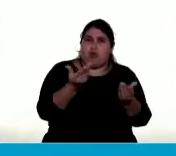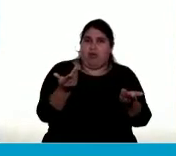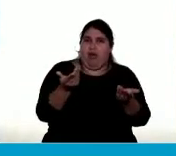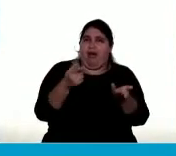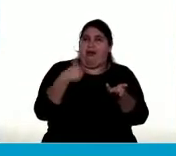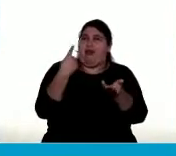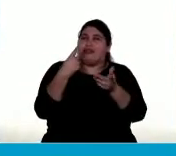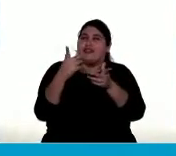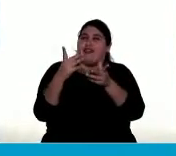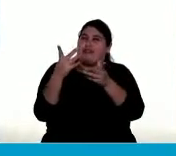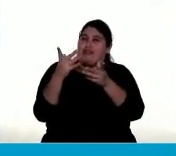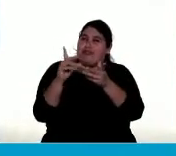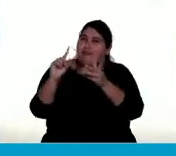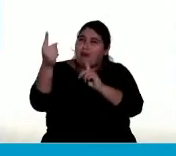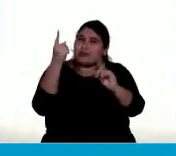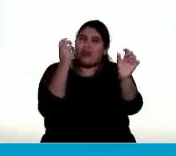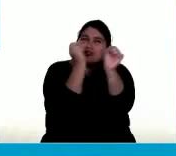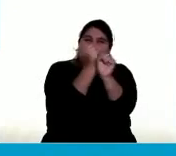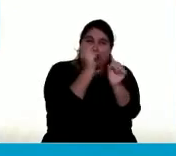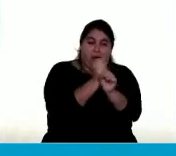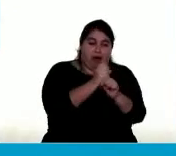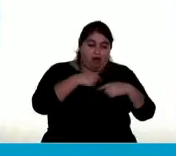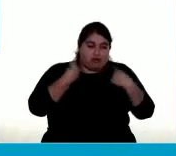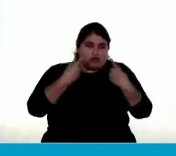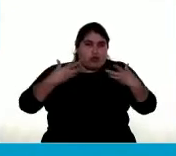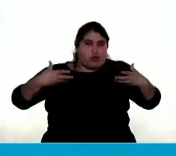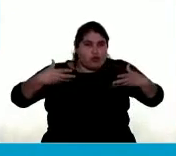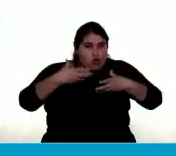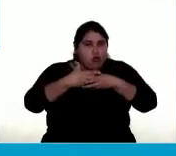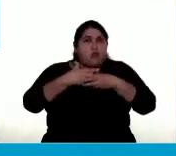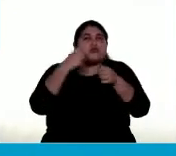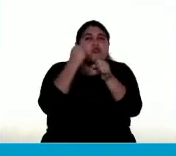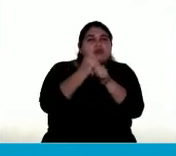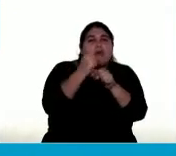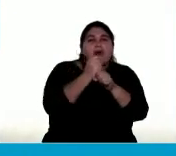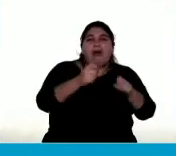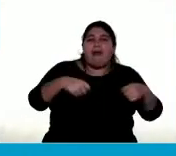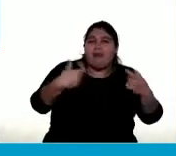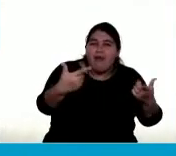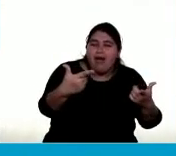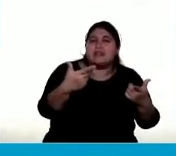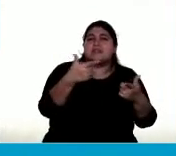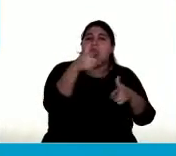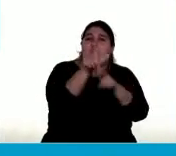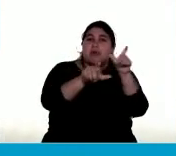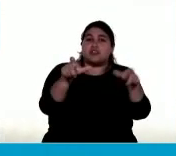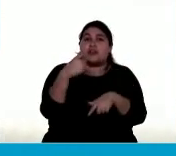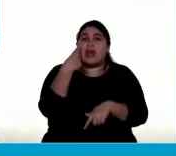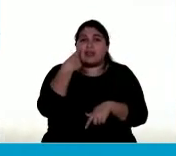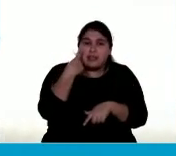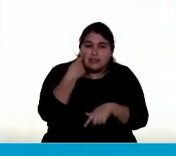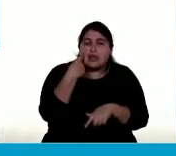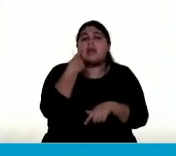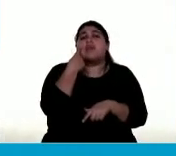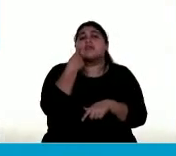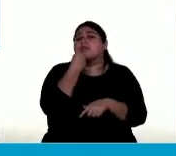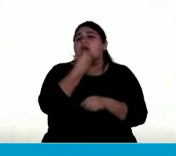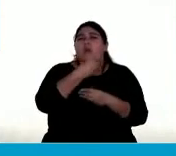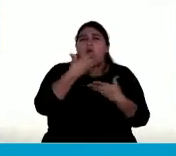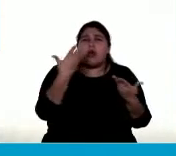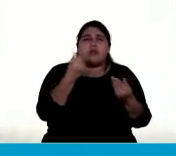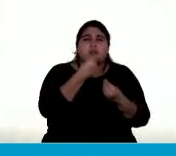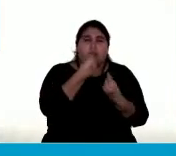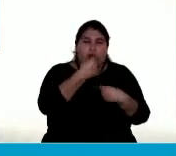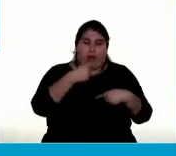Nosotros en la legislatura tenemos que acompañar y sancionar la necesidad de que los intendentes, cuando el Fondo de Infraestructura